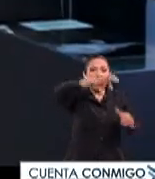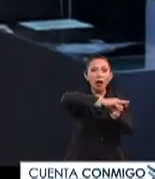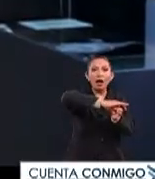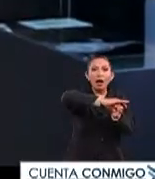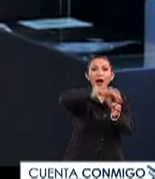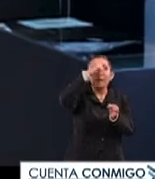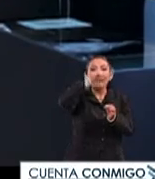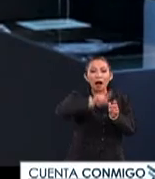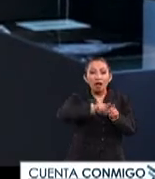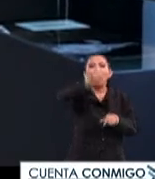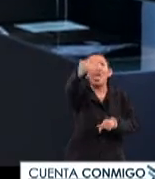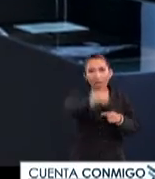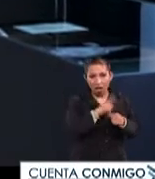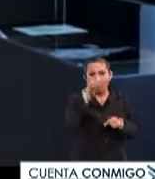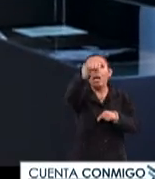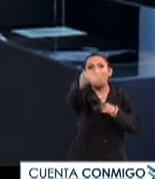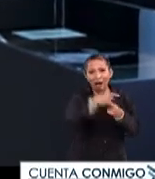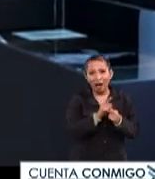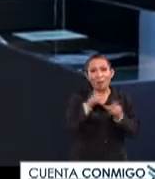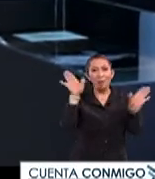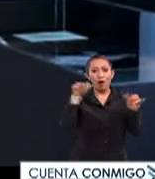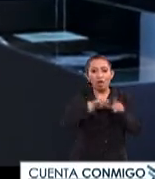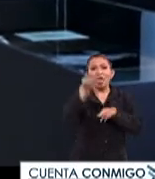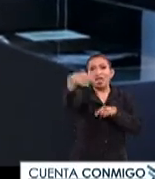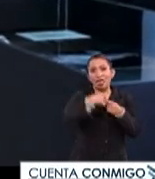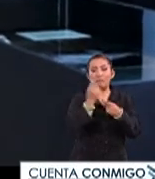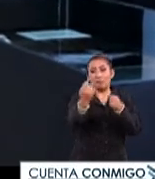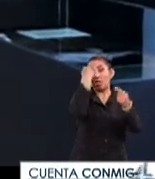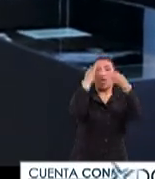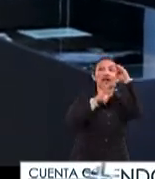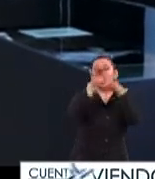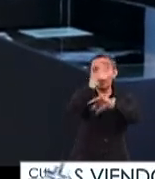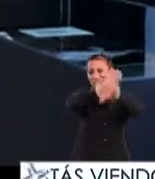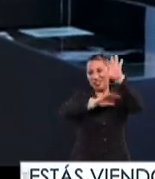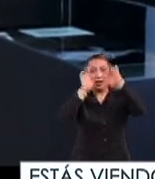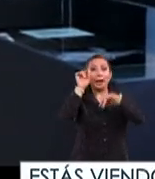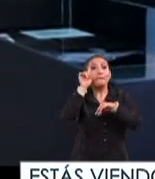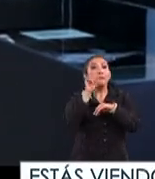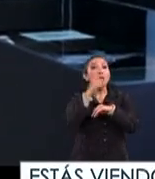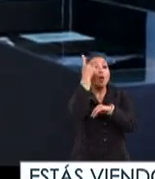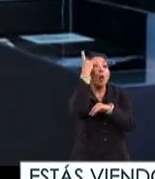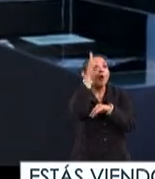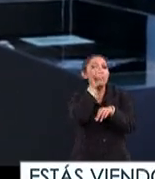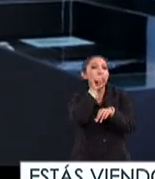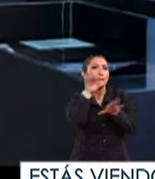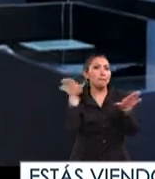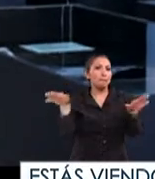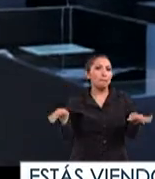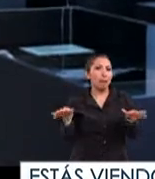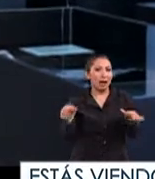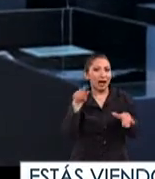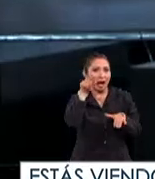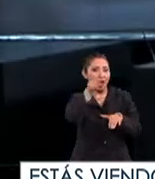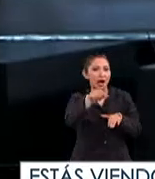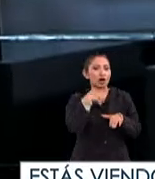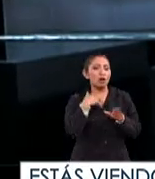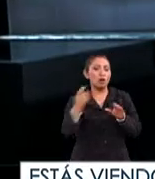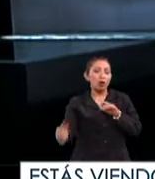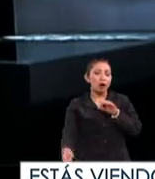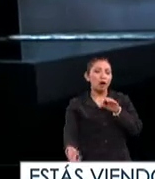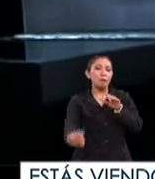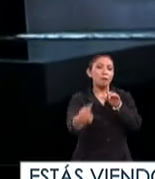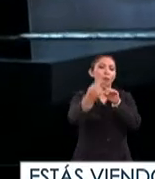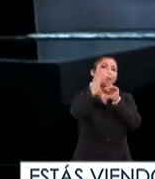traje para que estuvieran, o sea, pues quieres volar y regresan, ¿no? Entonces justo en eso hubo un momento en donde uno de